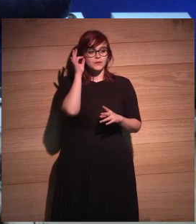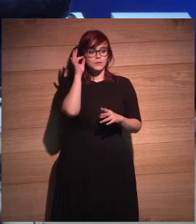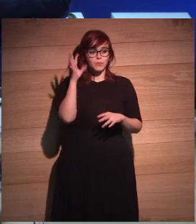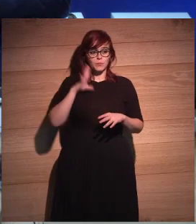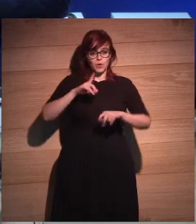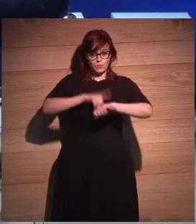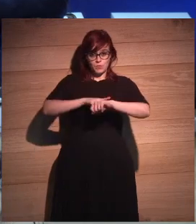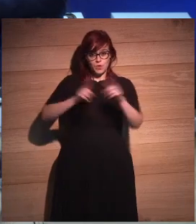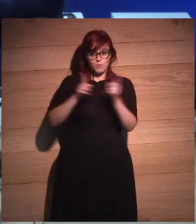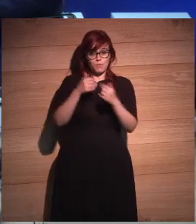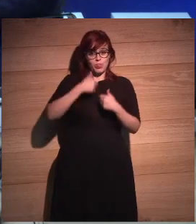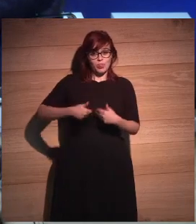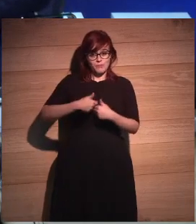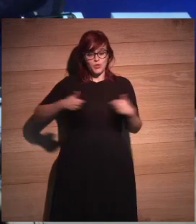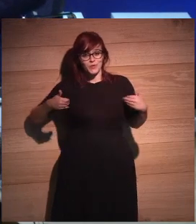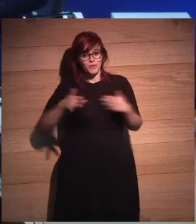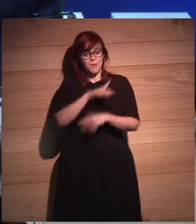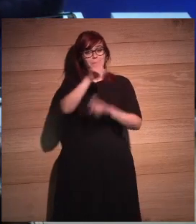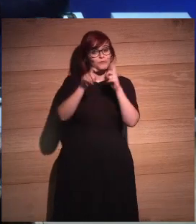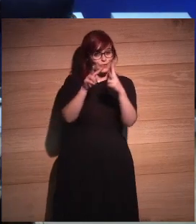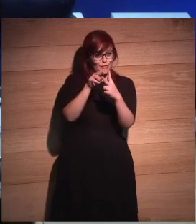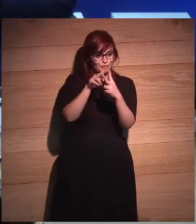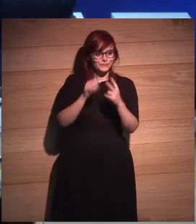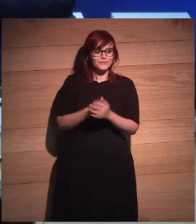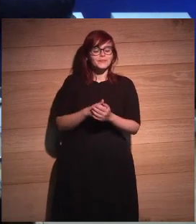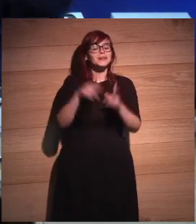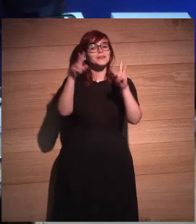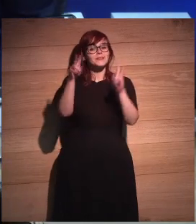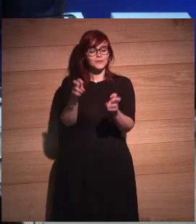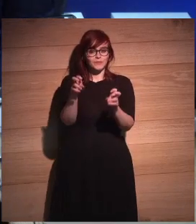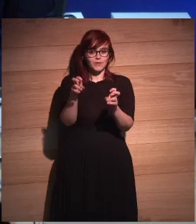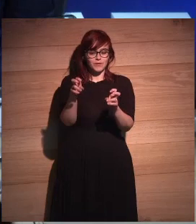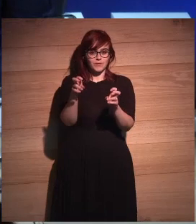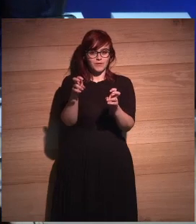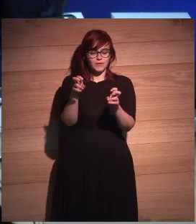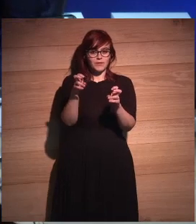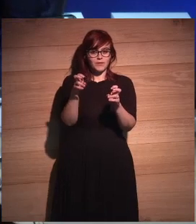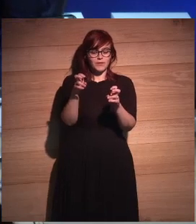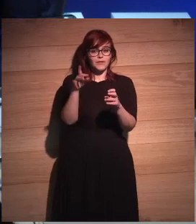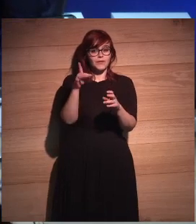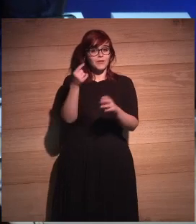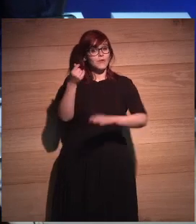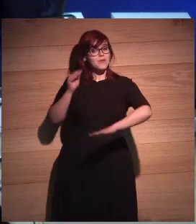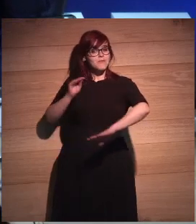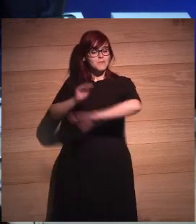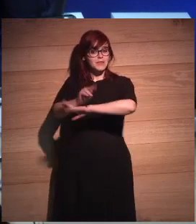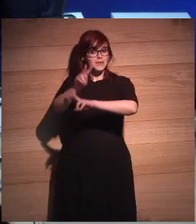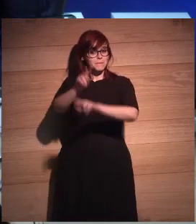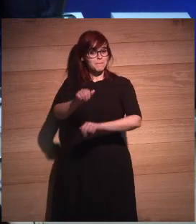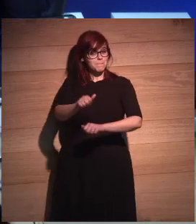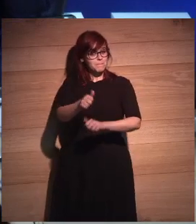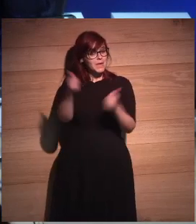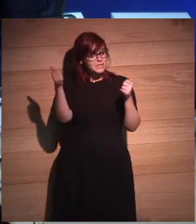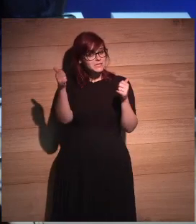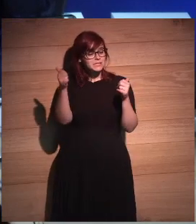breve porque te tienes que partir por la mitad, ¿eh? Vale, muy bien. El tema de invertir más en la